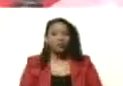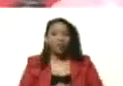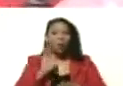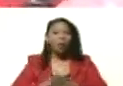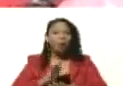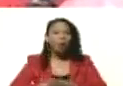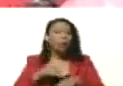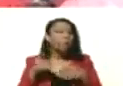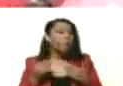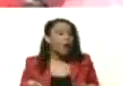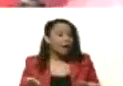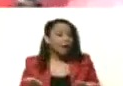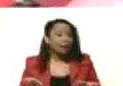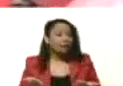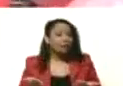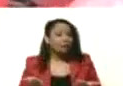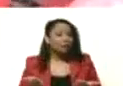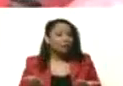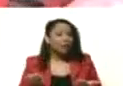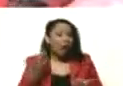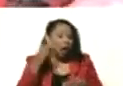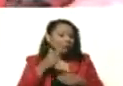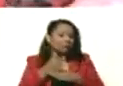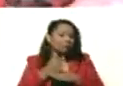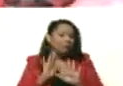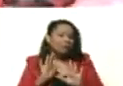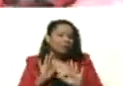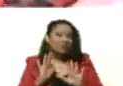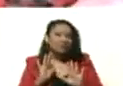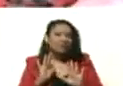porque, ah, bien, tabla, pues.